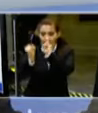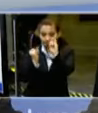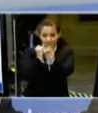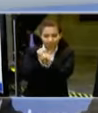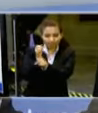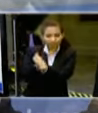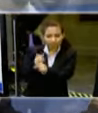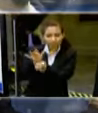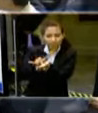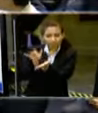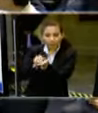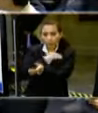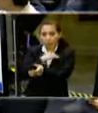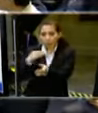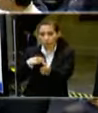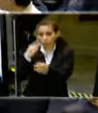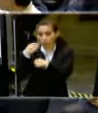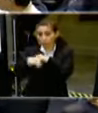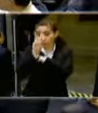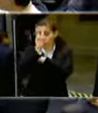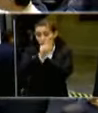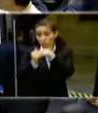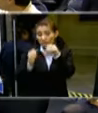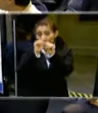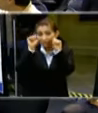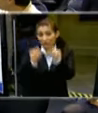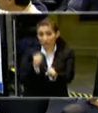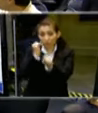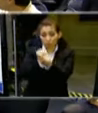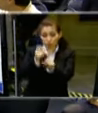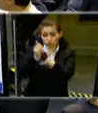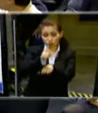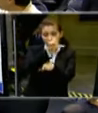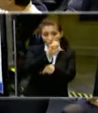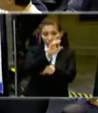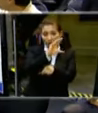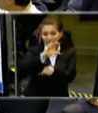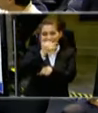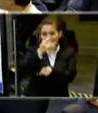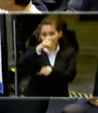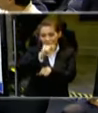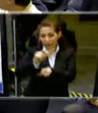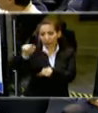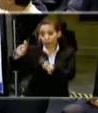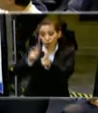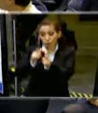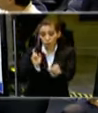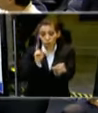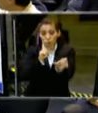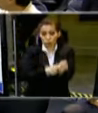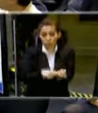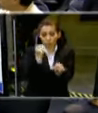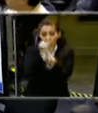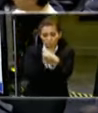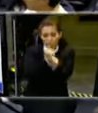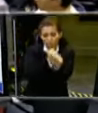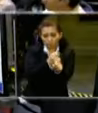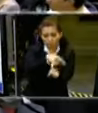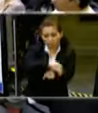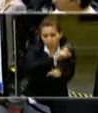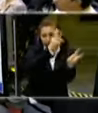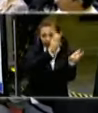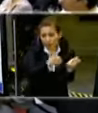internacionalista, miembro nivel 2 del Sistema Nacional de Investigadores del CONACYT, pertenece al grupo de investigadores en el tema